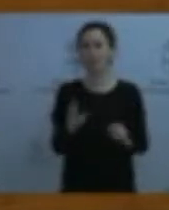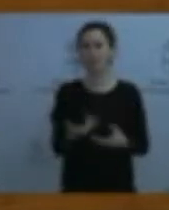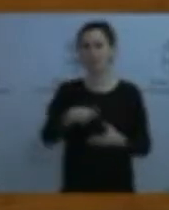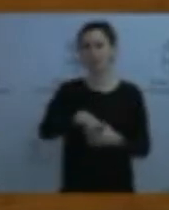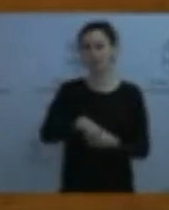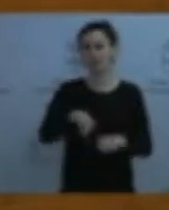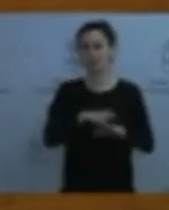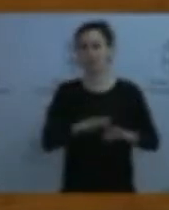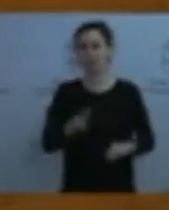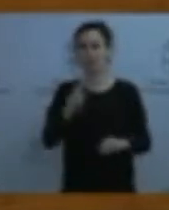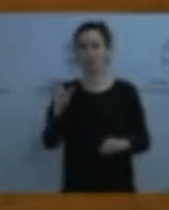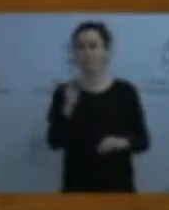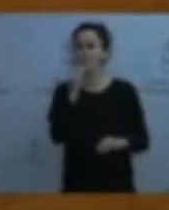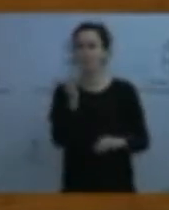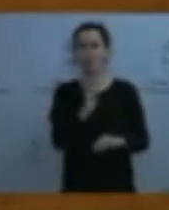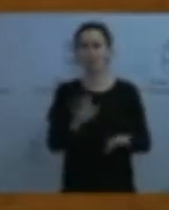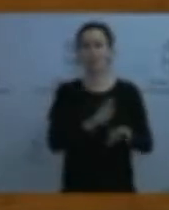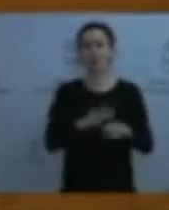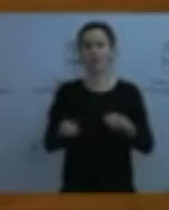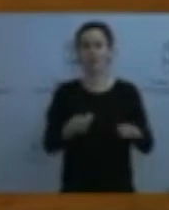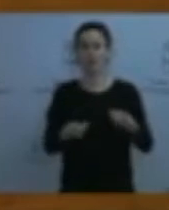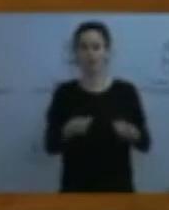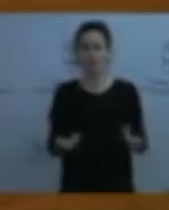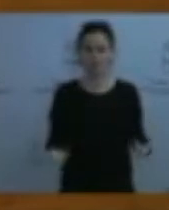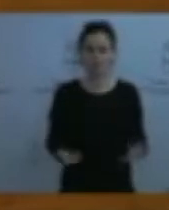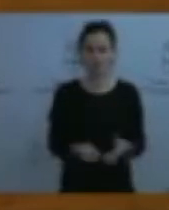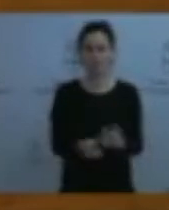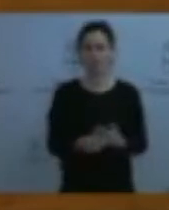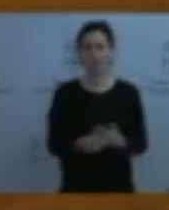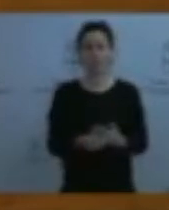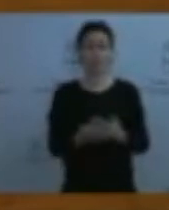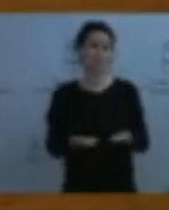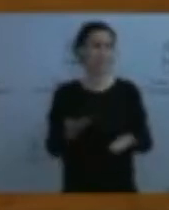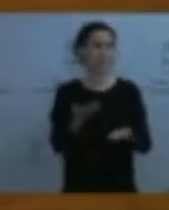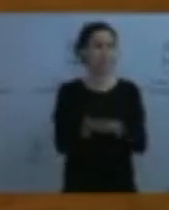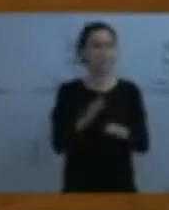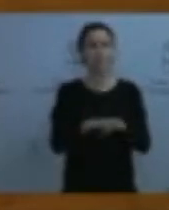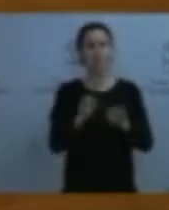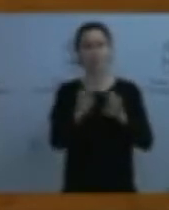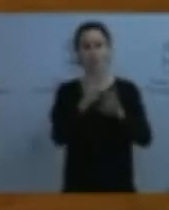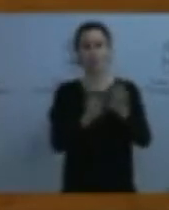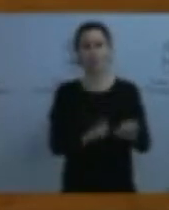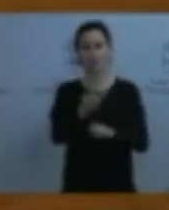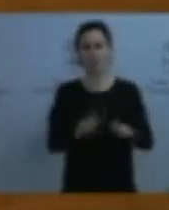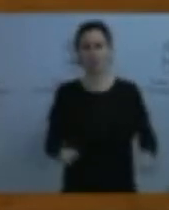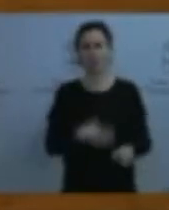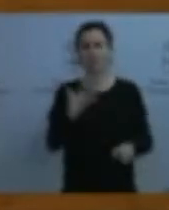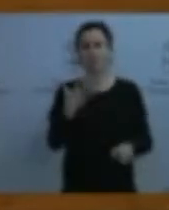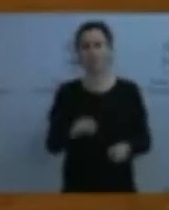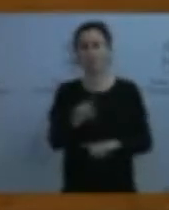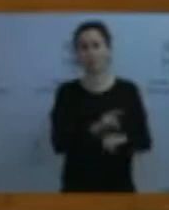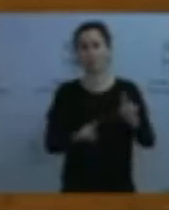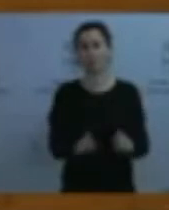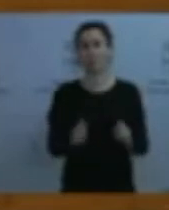eran una de sus mejores bazas para la negociación. Él le pedía si entendía la incertidumbre para esas personas que se podía provocar, ¿no?